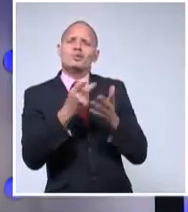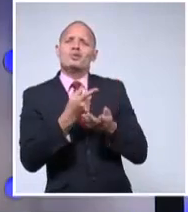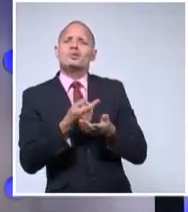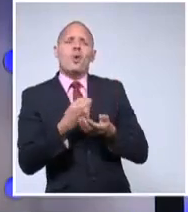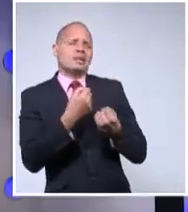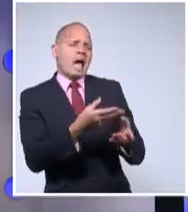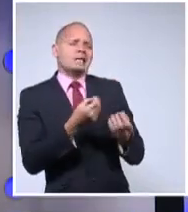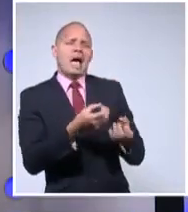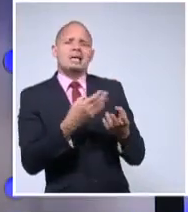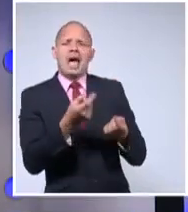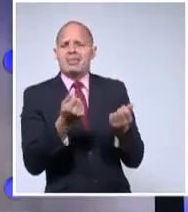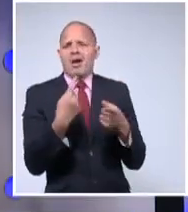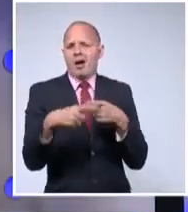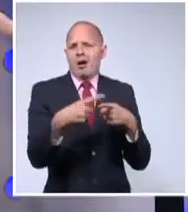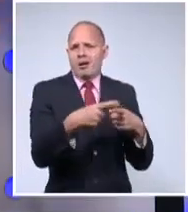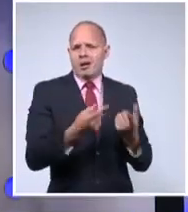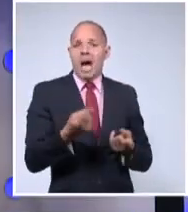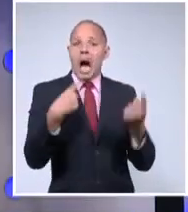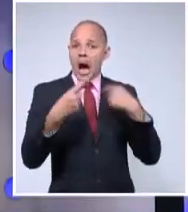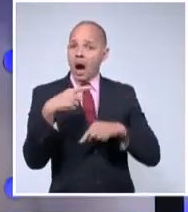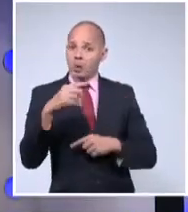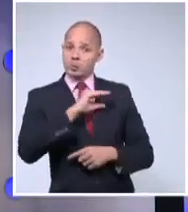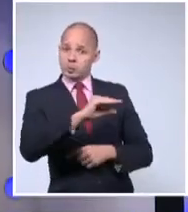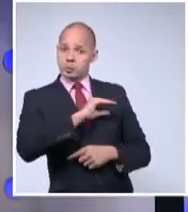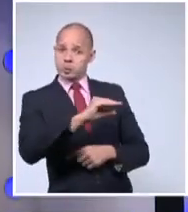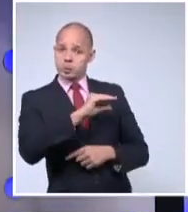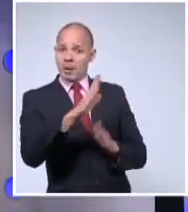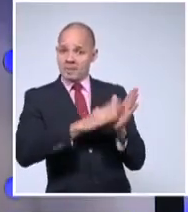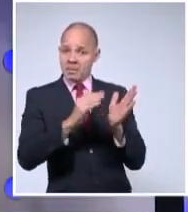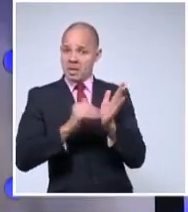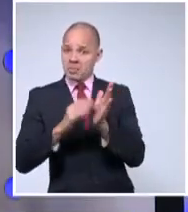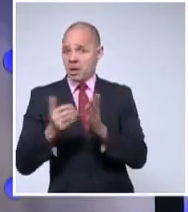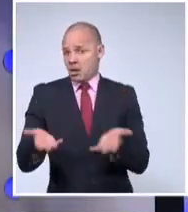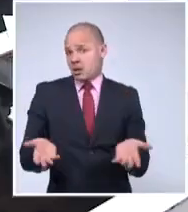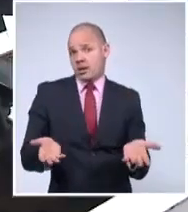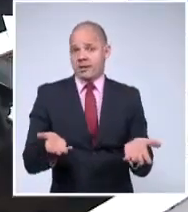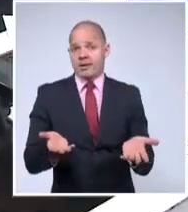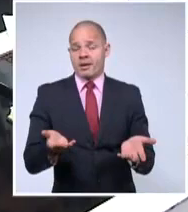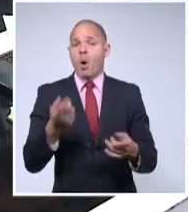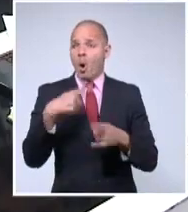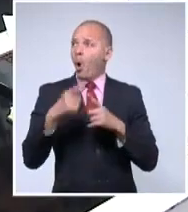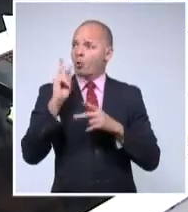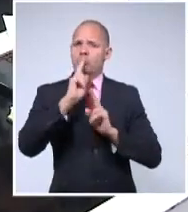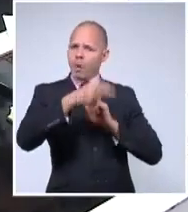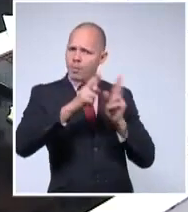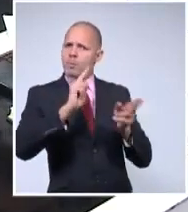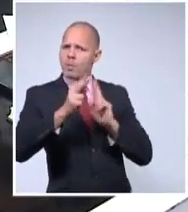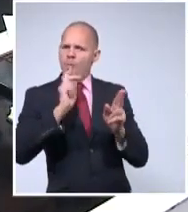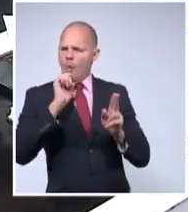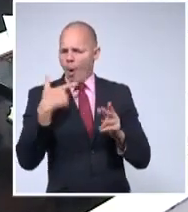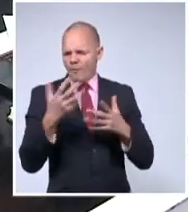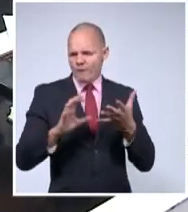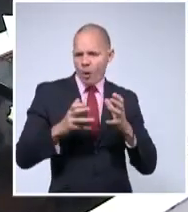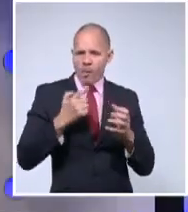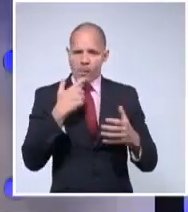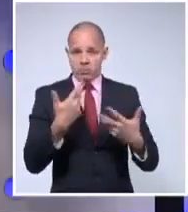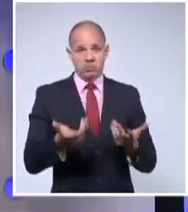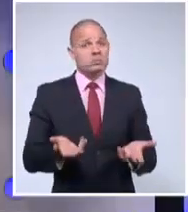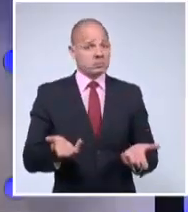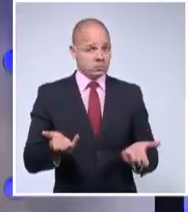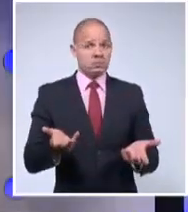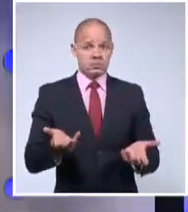Unidos. Algunos de ellos reciben financiamiento del gobierno de los Estados Unidos y reciben orientación. Eso es, claramente y de